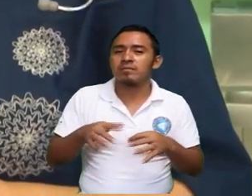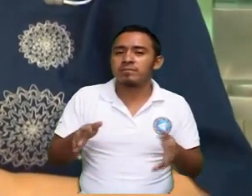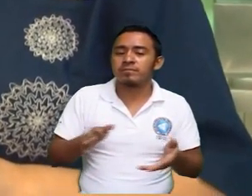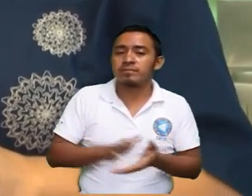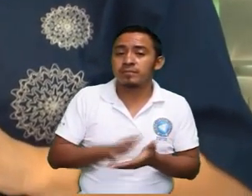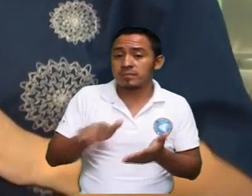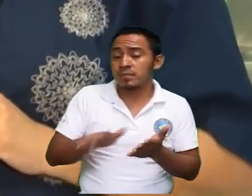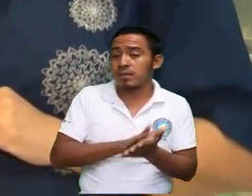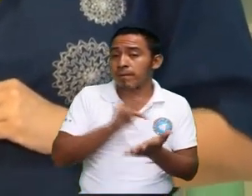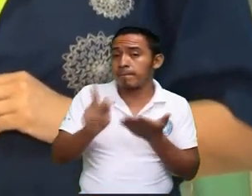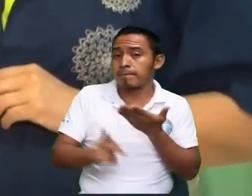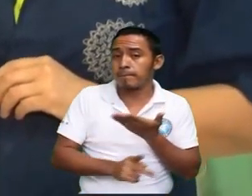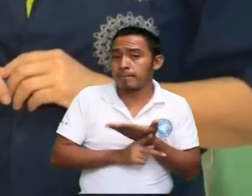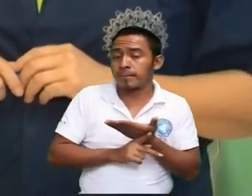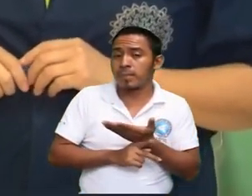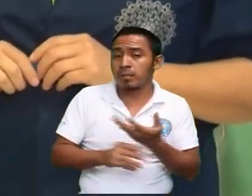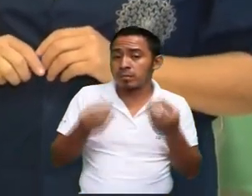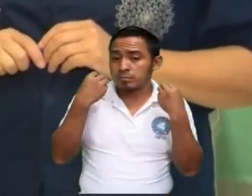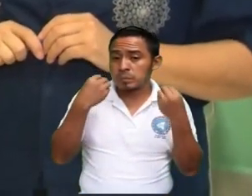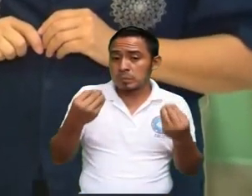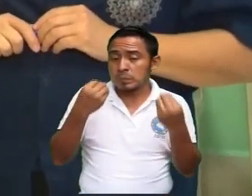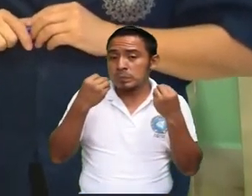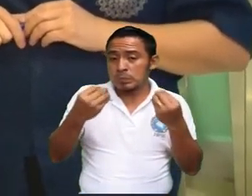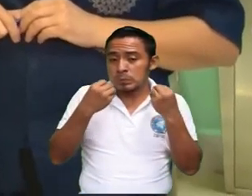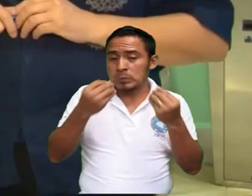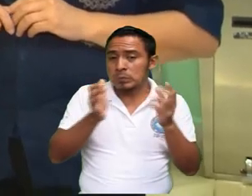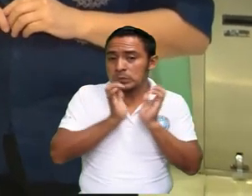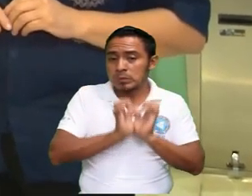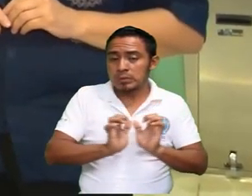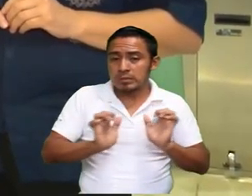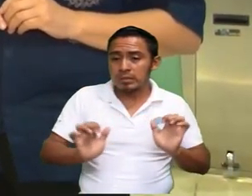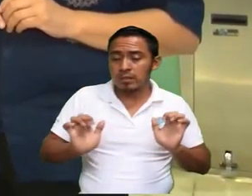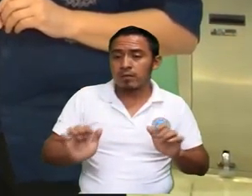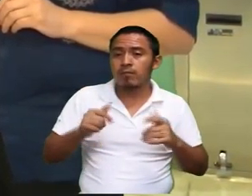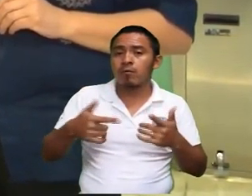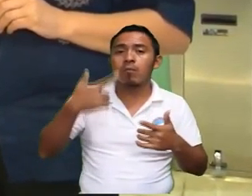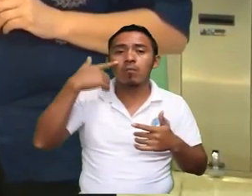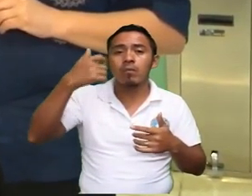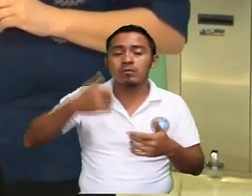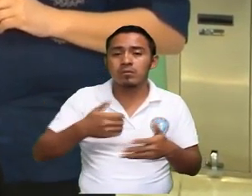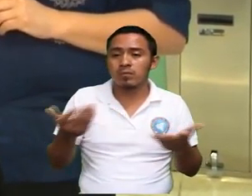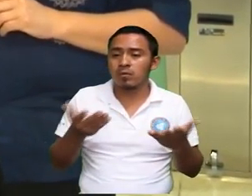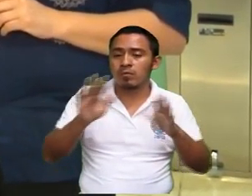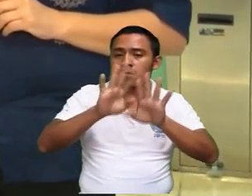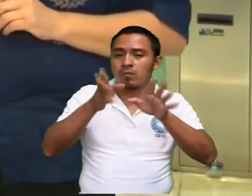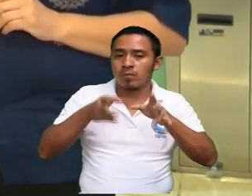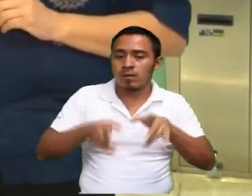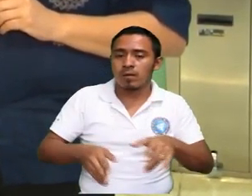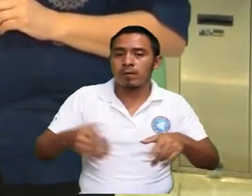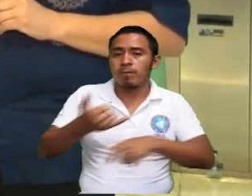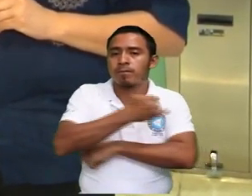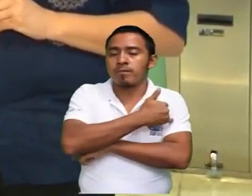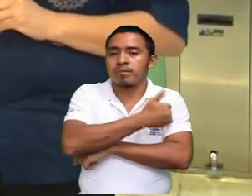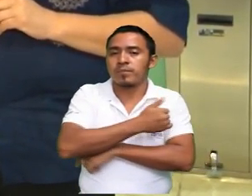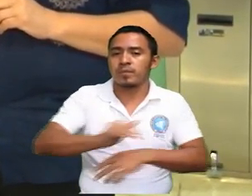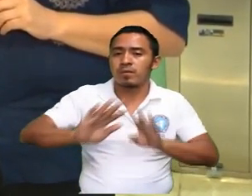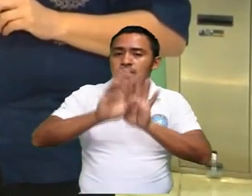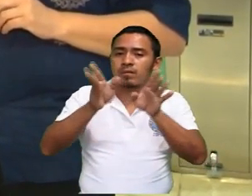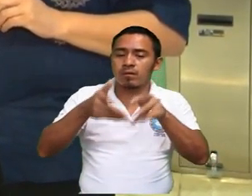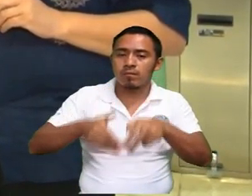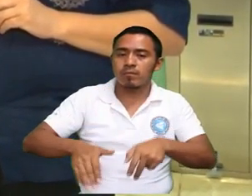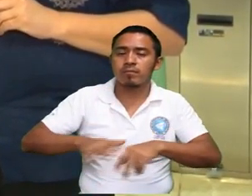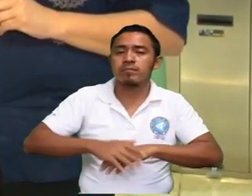este programa en un lugar donde nacen bastantes niños. Sí. Y un hospital conocido como La Mujer, el Hospital de la Mujer. Sí, es